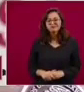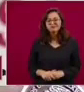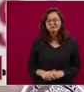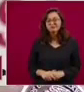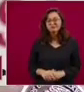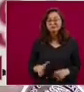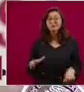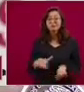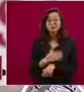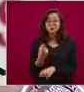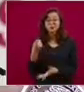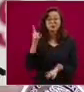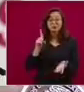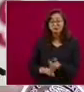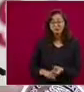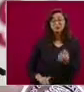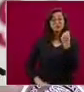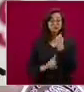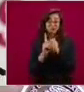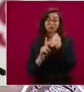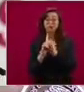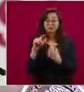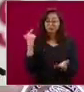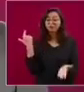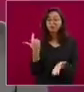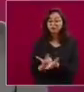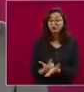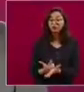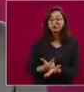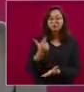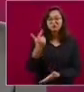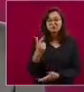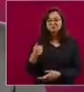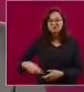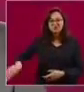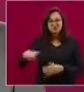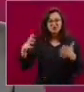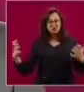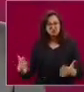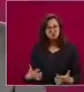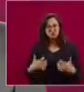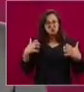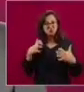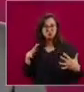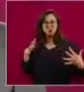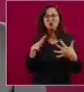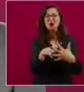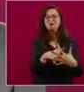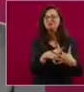enfrentar un conflicto grave por la vía pacífica, democrática,